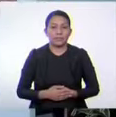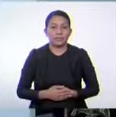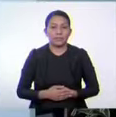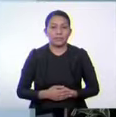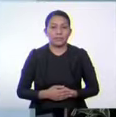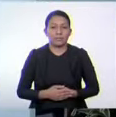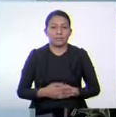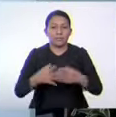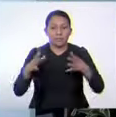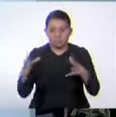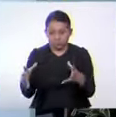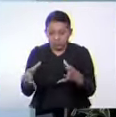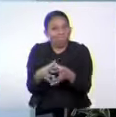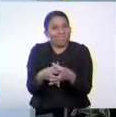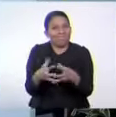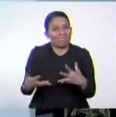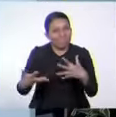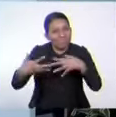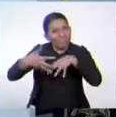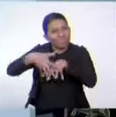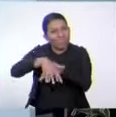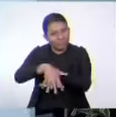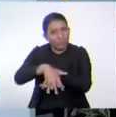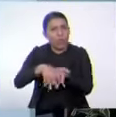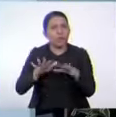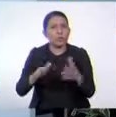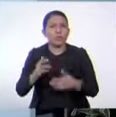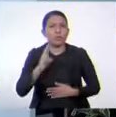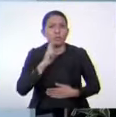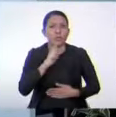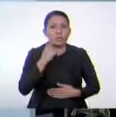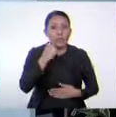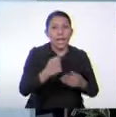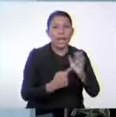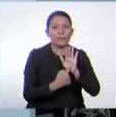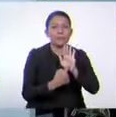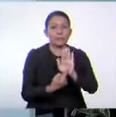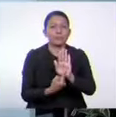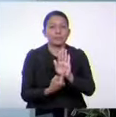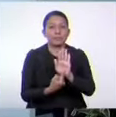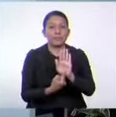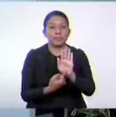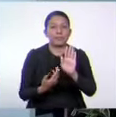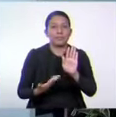Al mezclarse estos orbitales, nos da una configuración